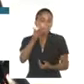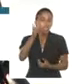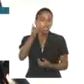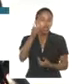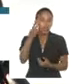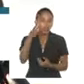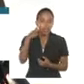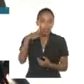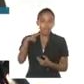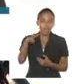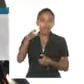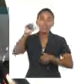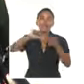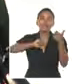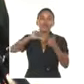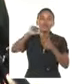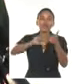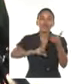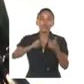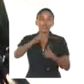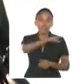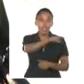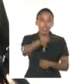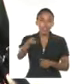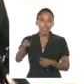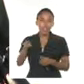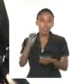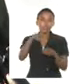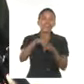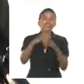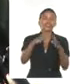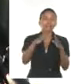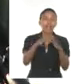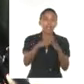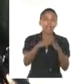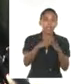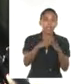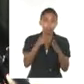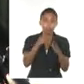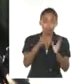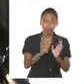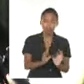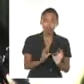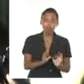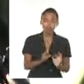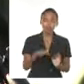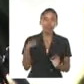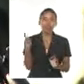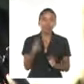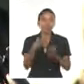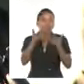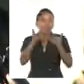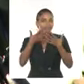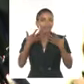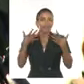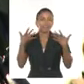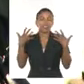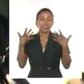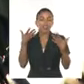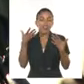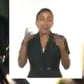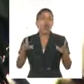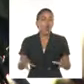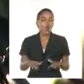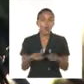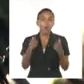la conducta y comportamiento de ellos en el hogar, así lo confirma. Hoy nos sentimos orgullosos de haber cumplido junto